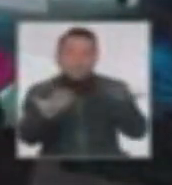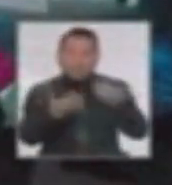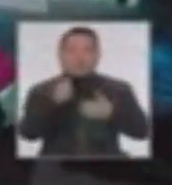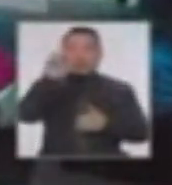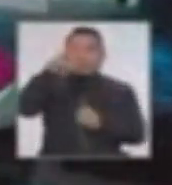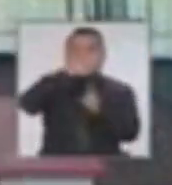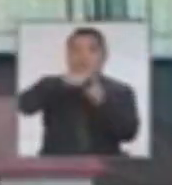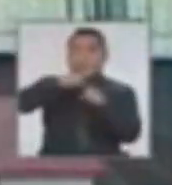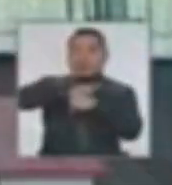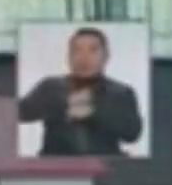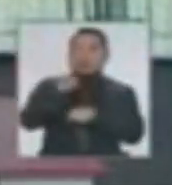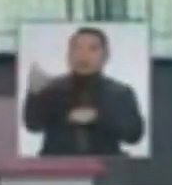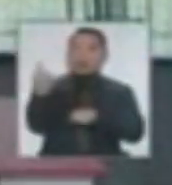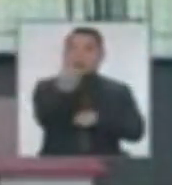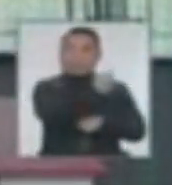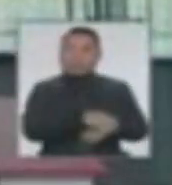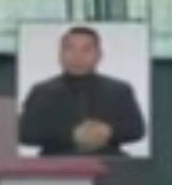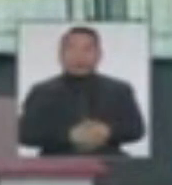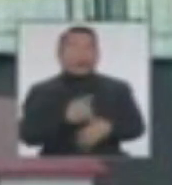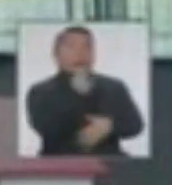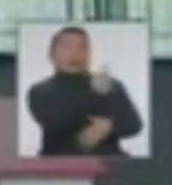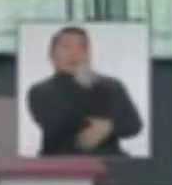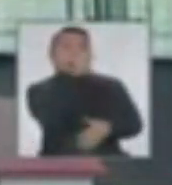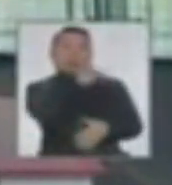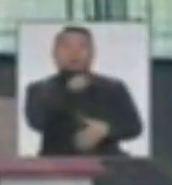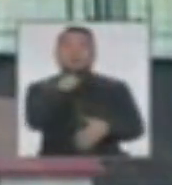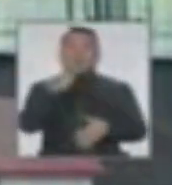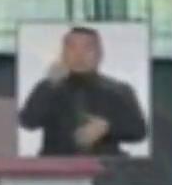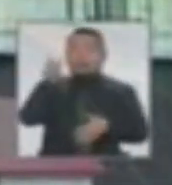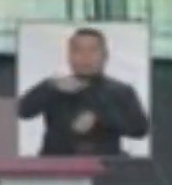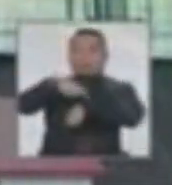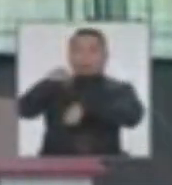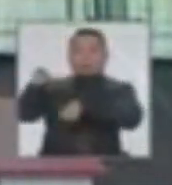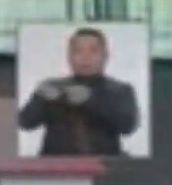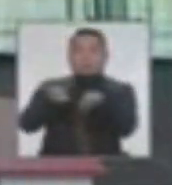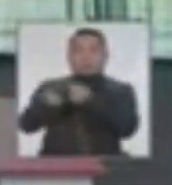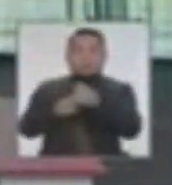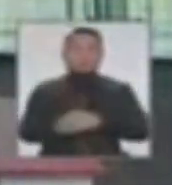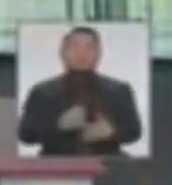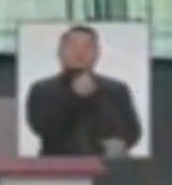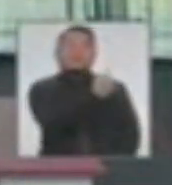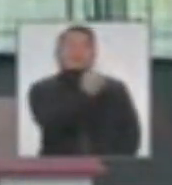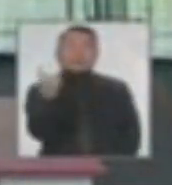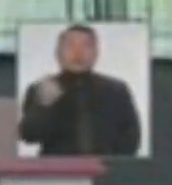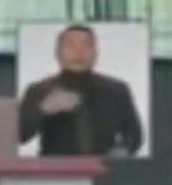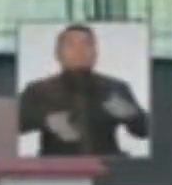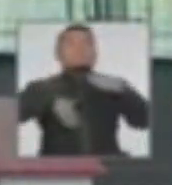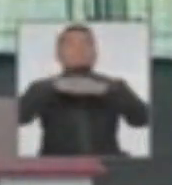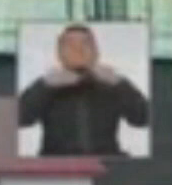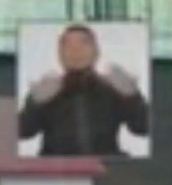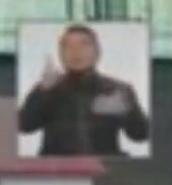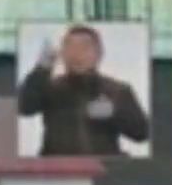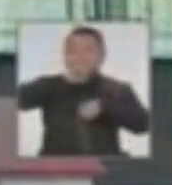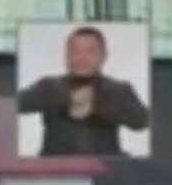a la ciudadanía en esos juicios, ya, porque la ciudadanía no va a dejar ir a un político corrupto. Déjame incidir en el tema de cómo funciona la justicia, porque